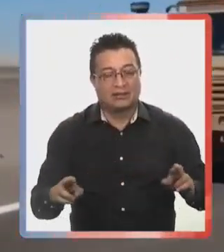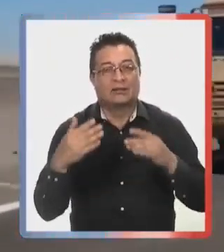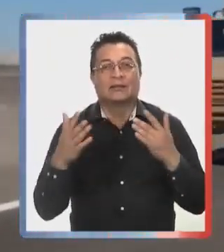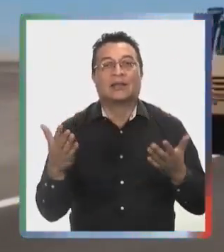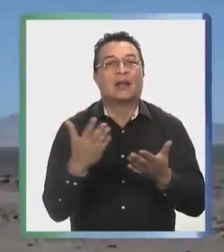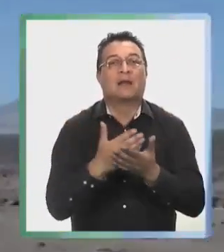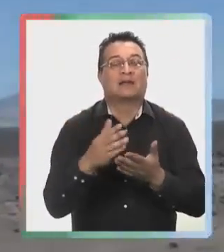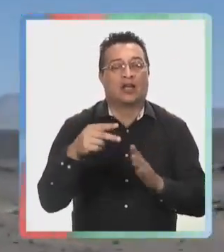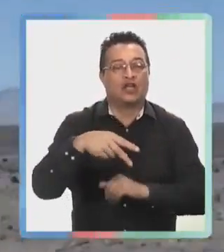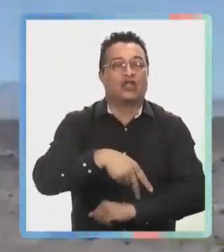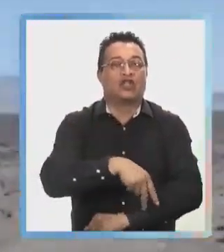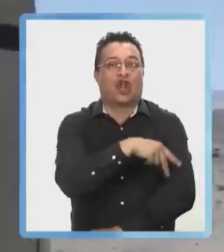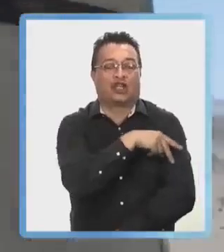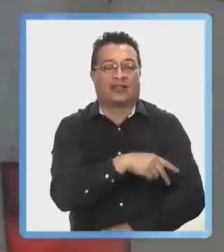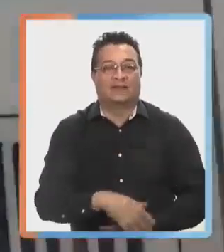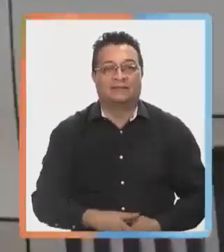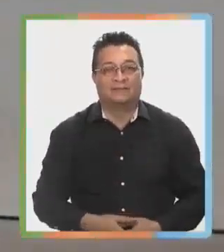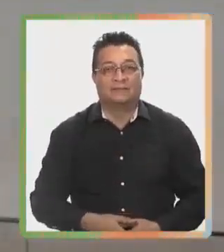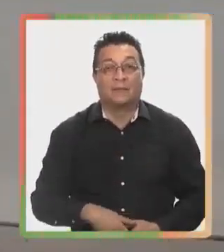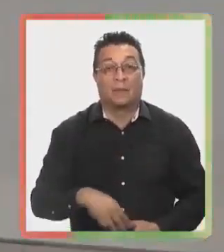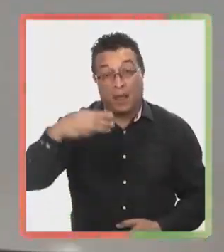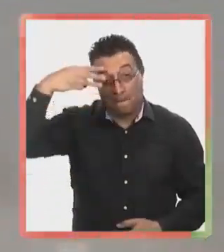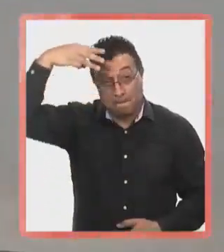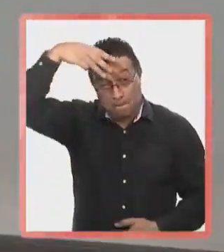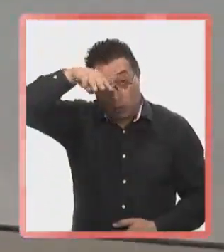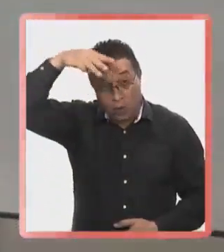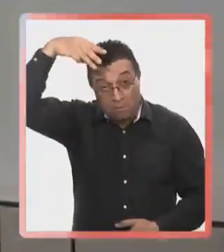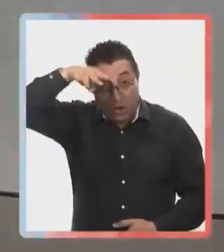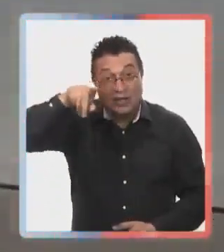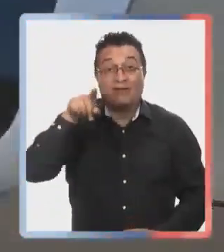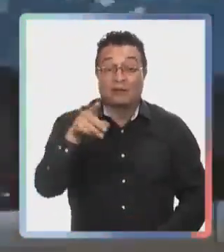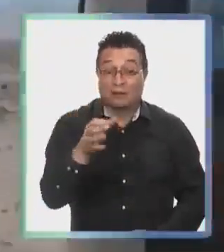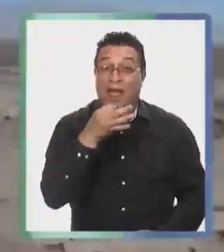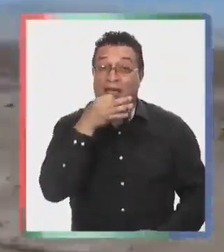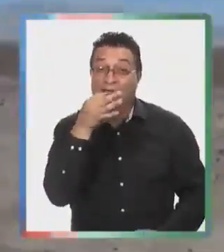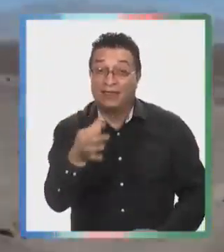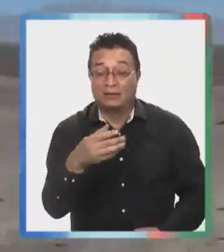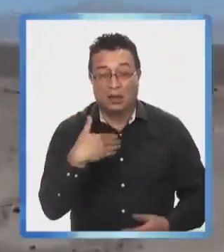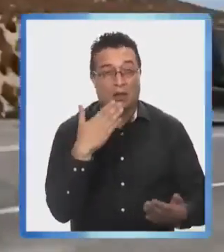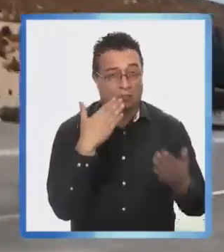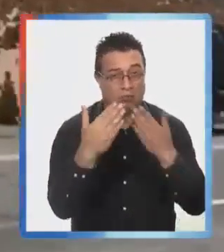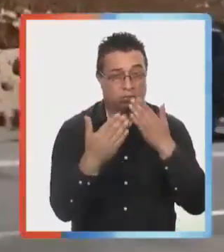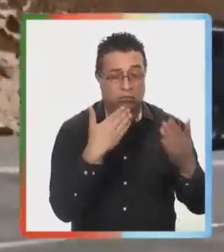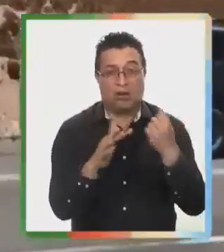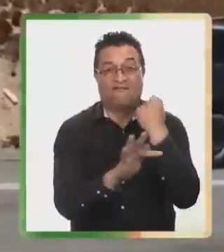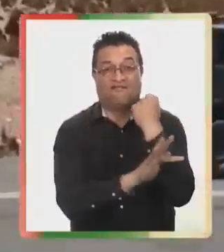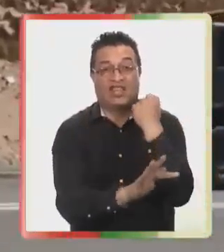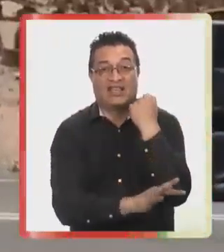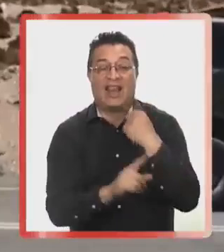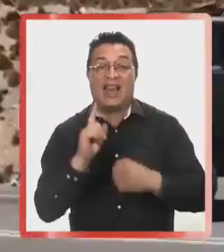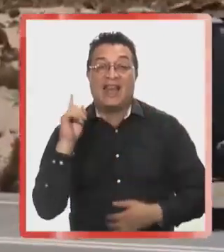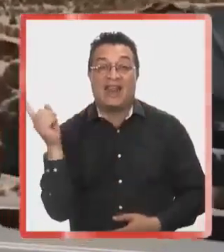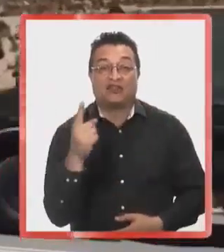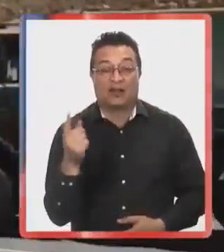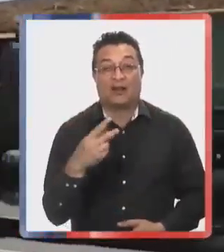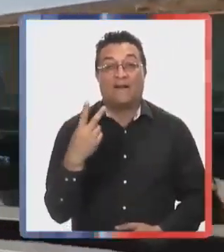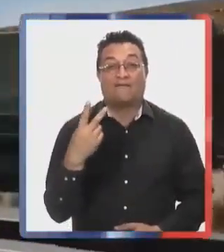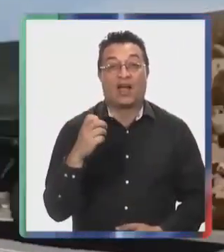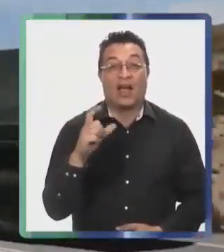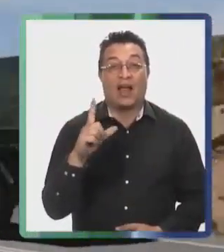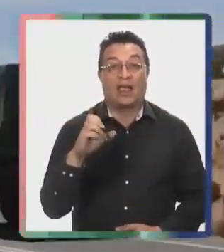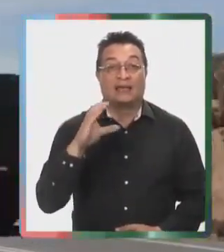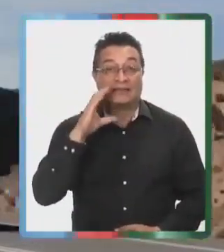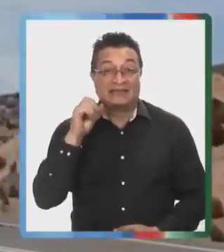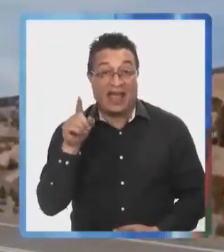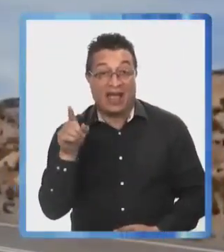tranquilidad, tener paz en el norte. Por otra parte, Manuel Monsalve anunció que tras mantener una conversación con el fiscal nacional Ángel